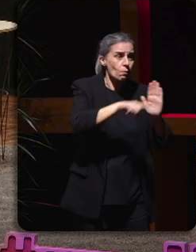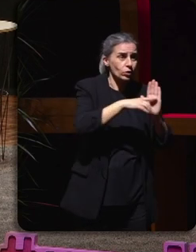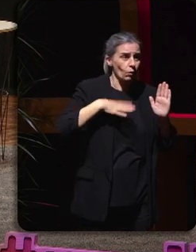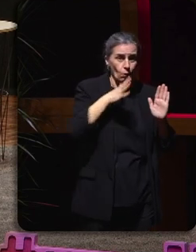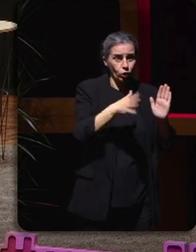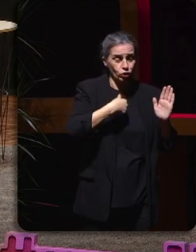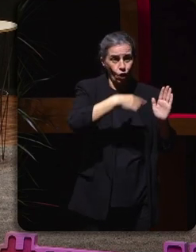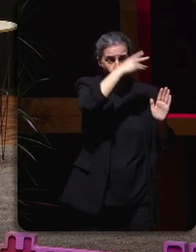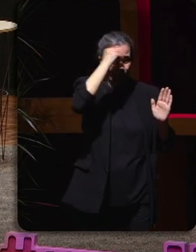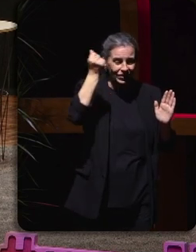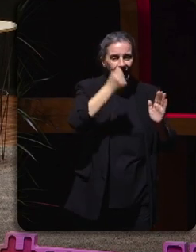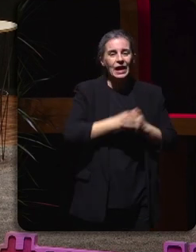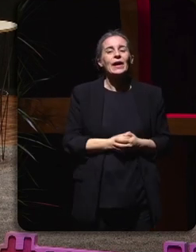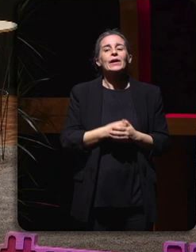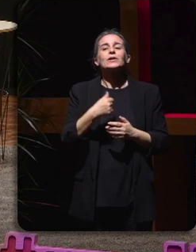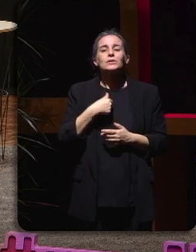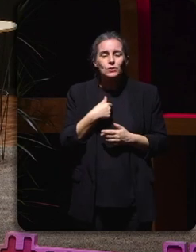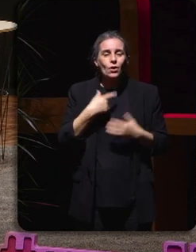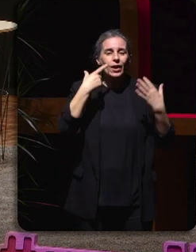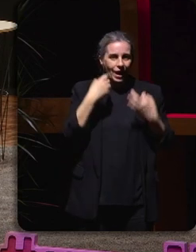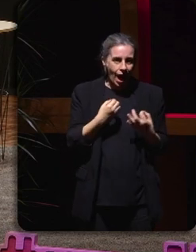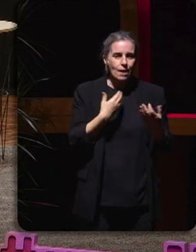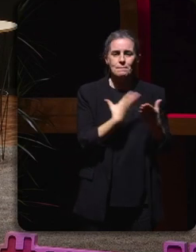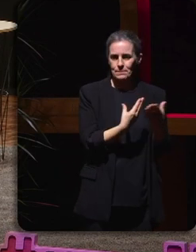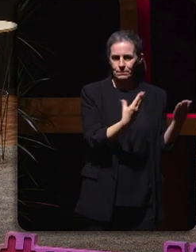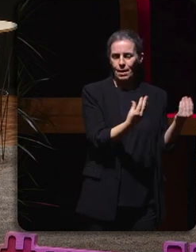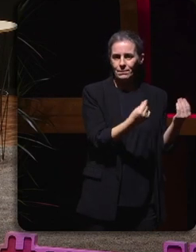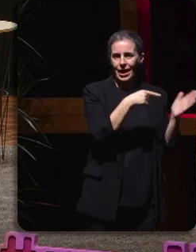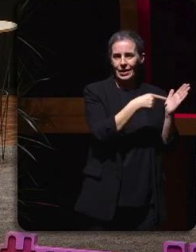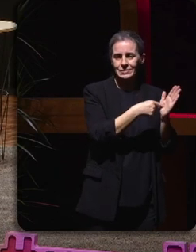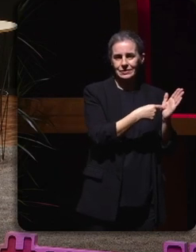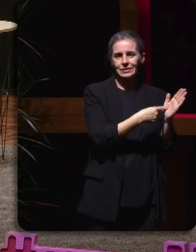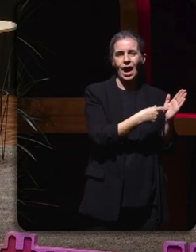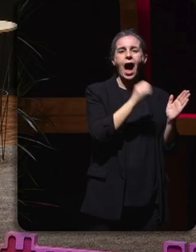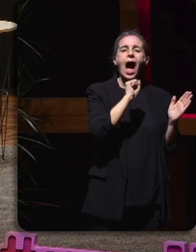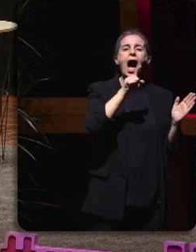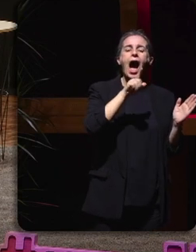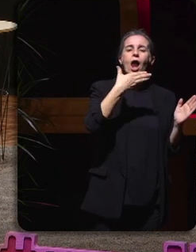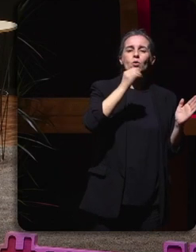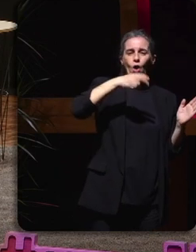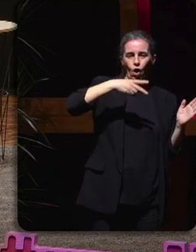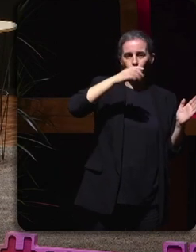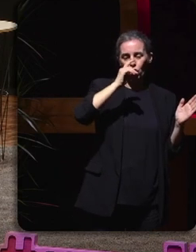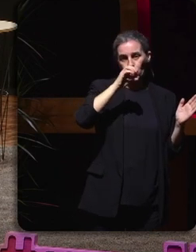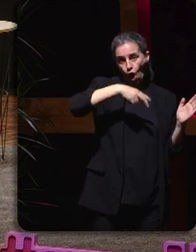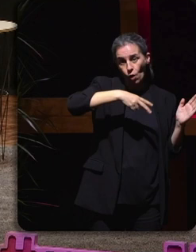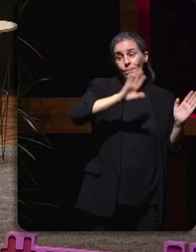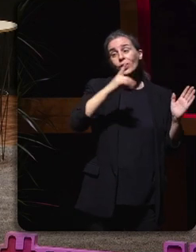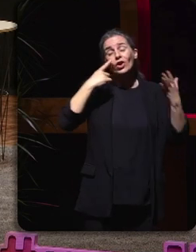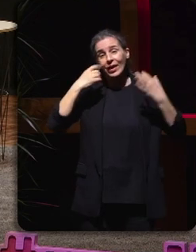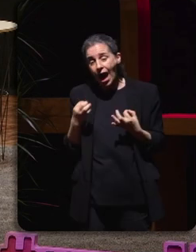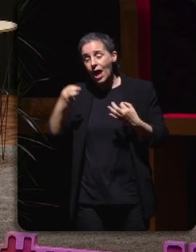albandonera con papeles al bombón el nombre del pueblo El bondon era el gentilicio o en femenino pero motrileña sin papeles porque